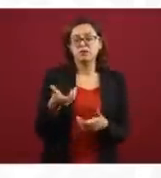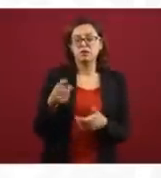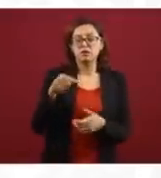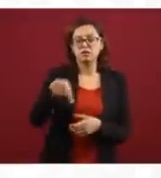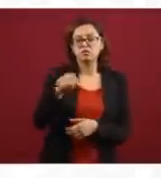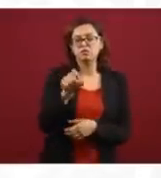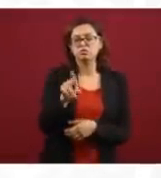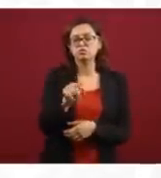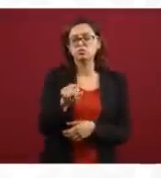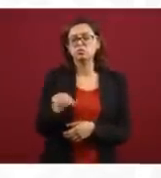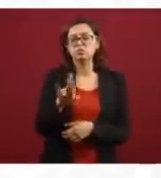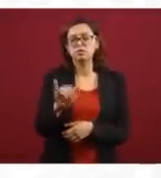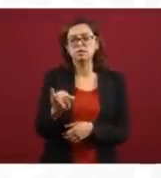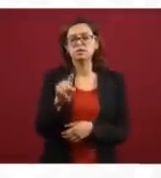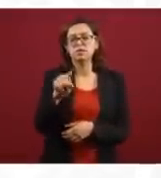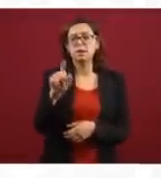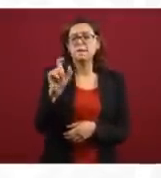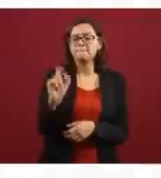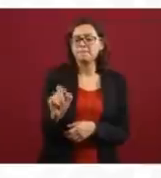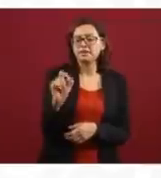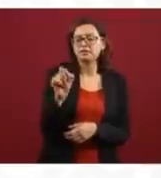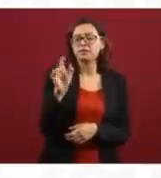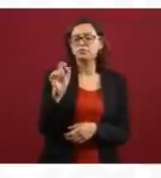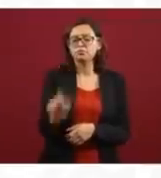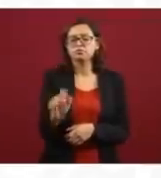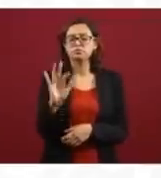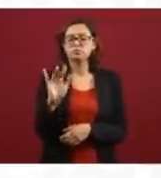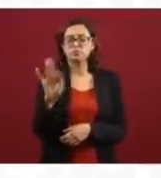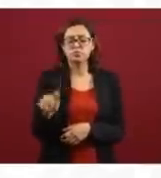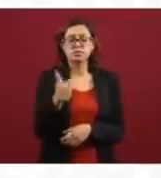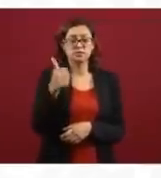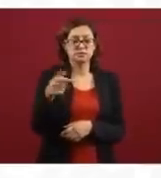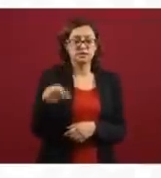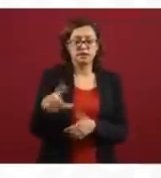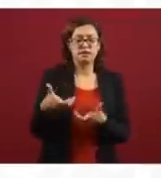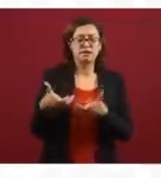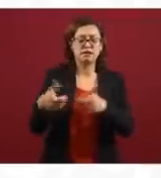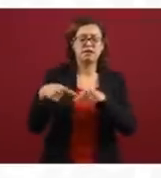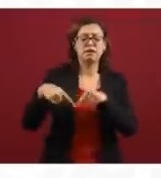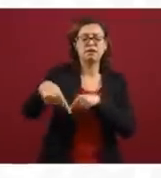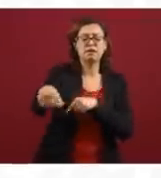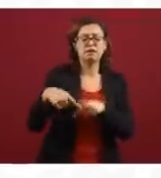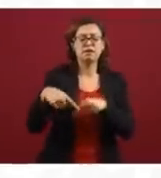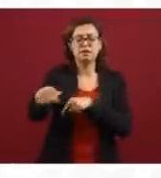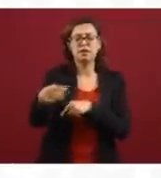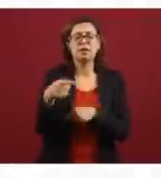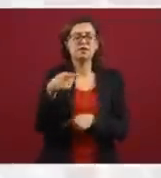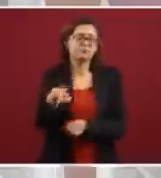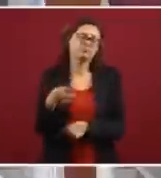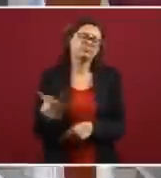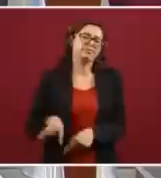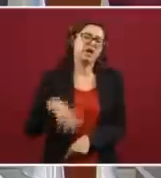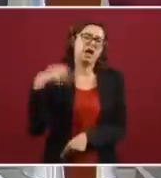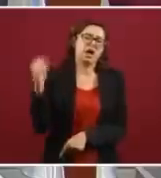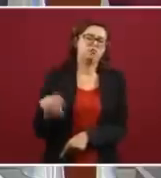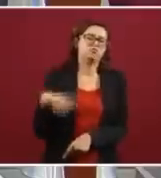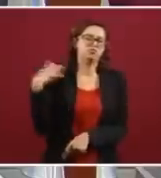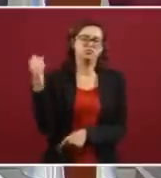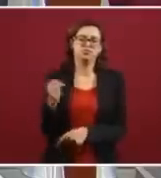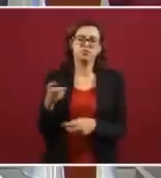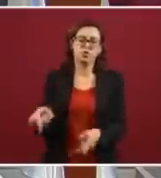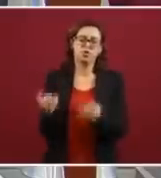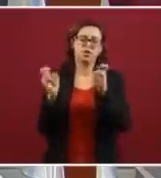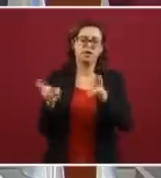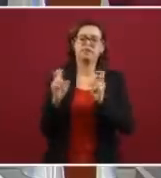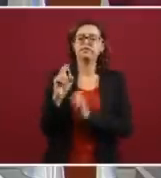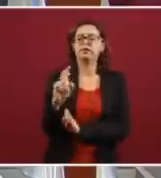Suri, kilómetro 20.56, donde estos angelitos estaban nada más robándose casi